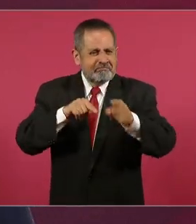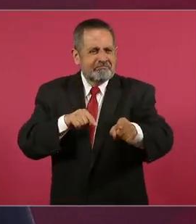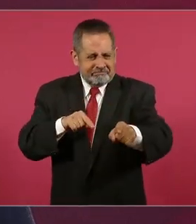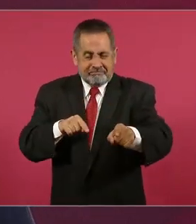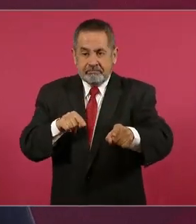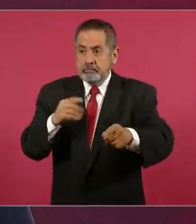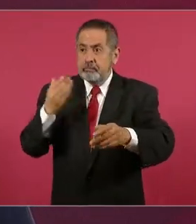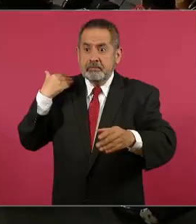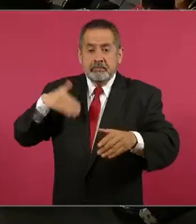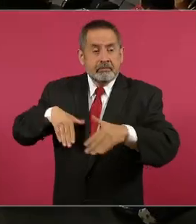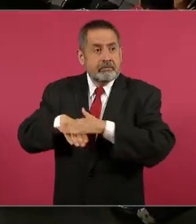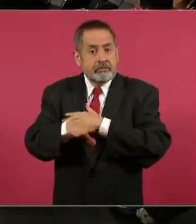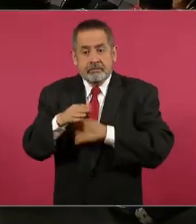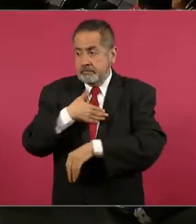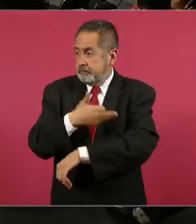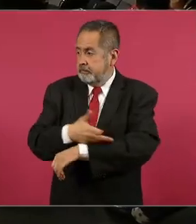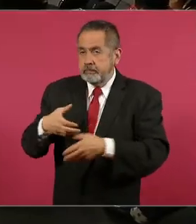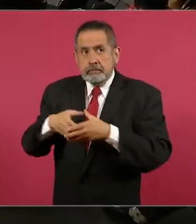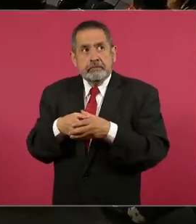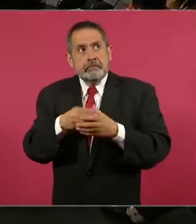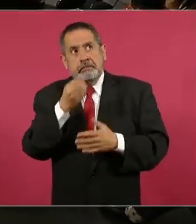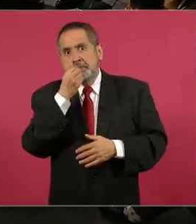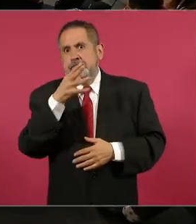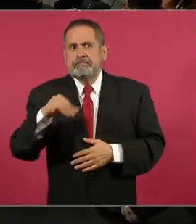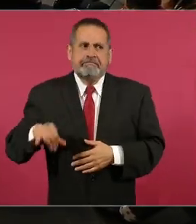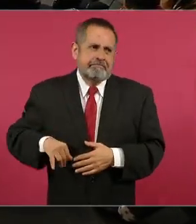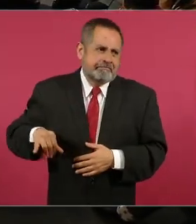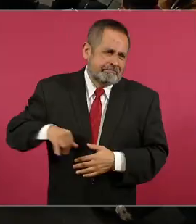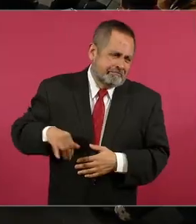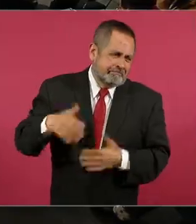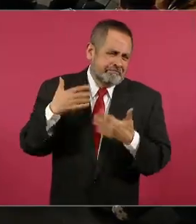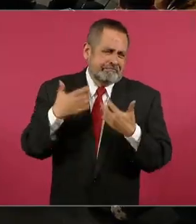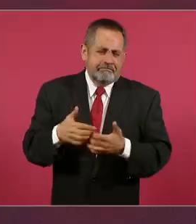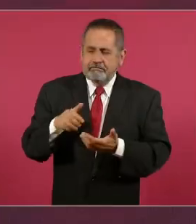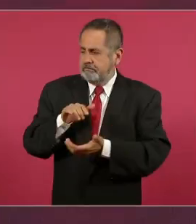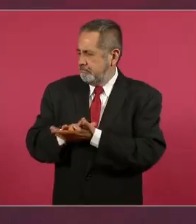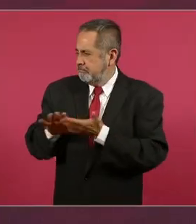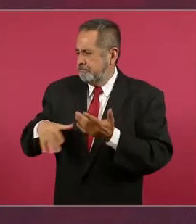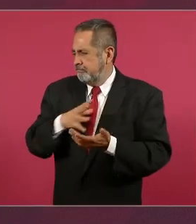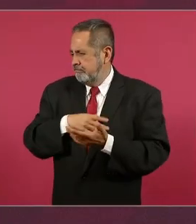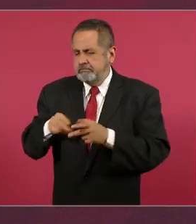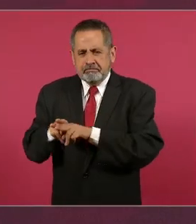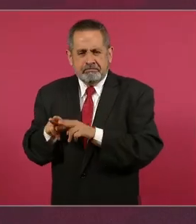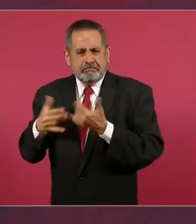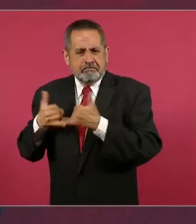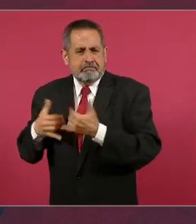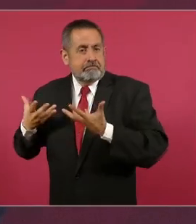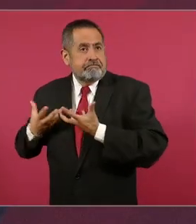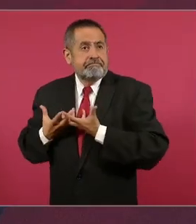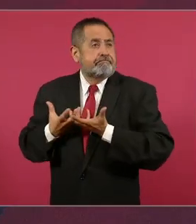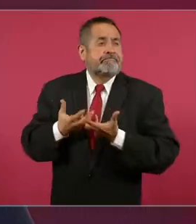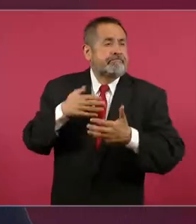de visitarlo con mi familia, mis nietos, mi esposa, mis hijos, mi yerno, nuera.